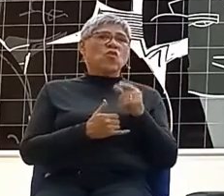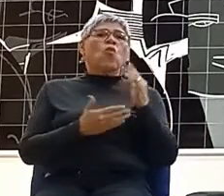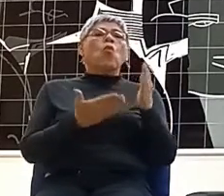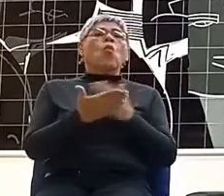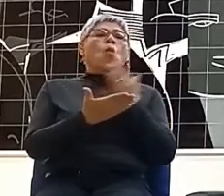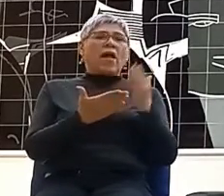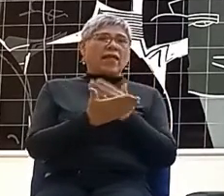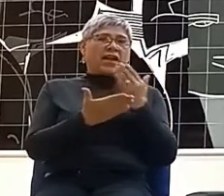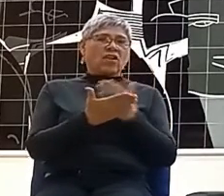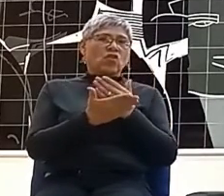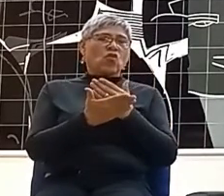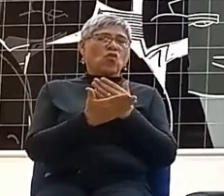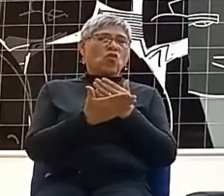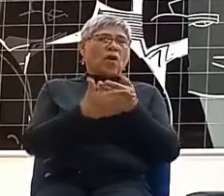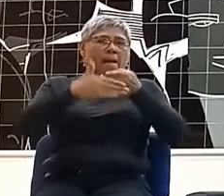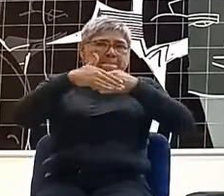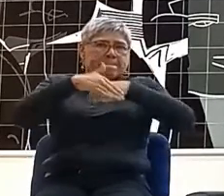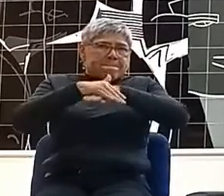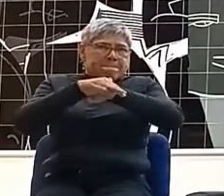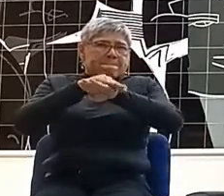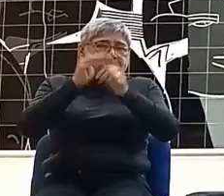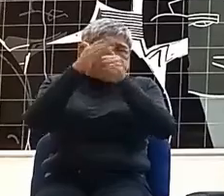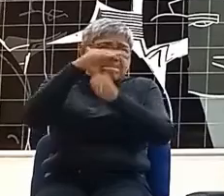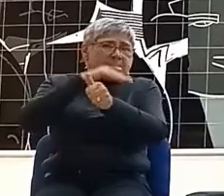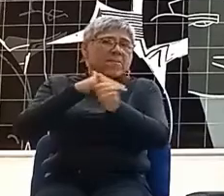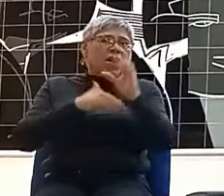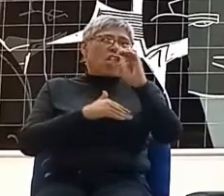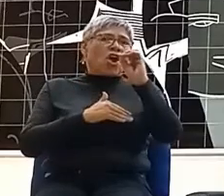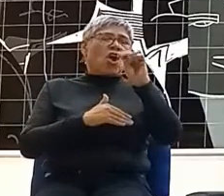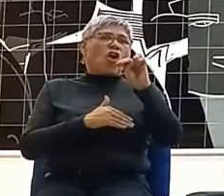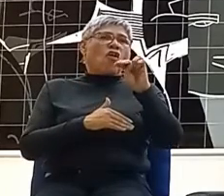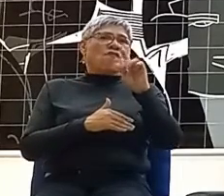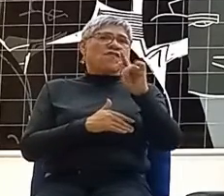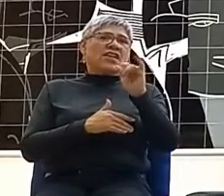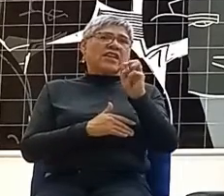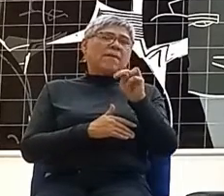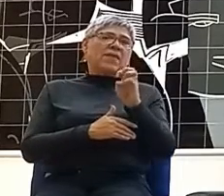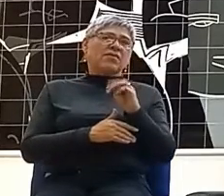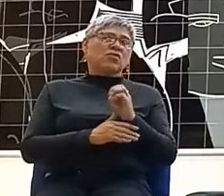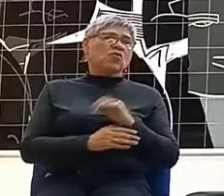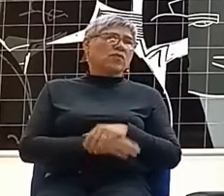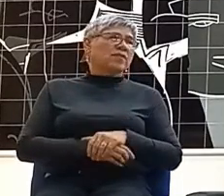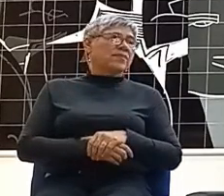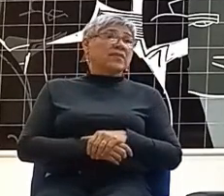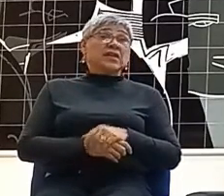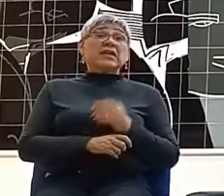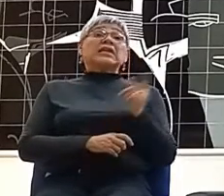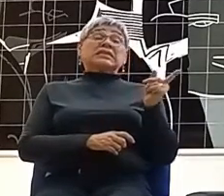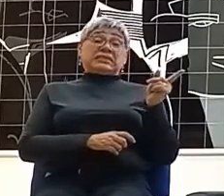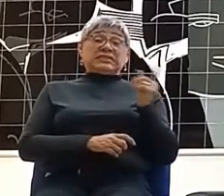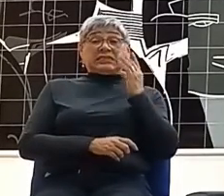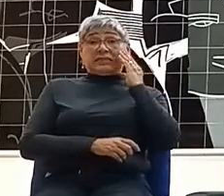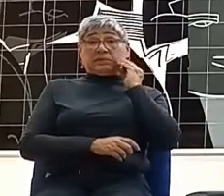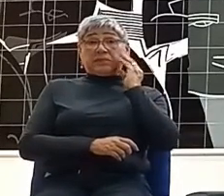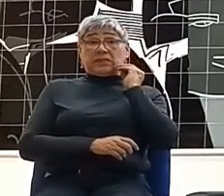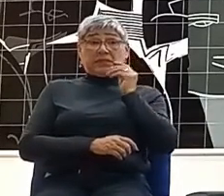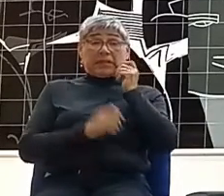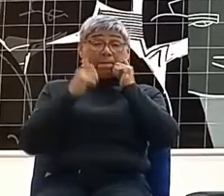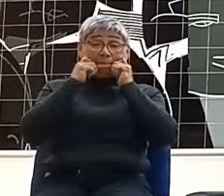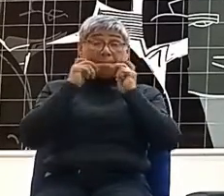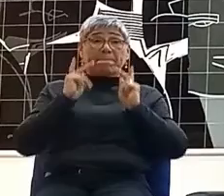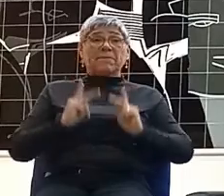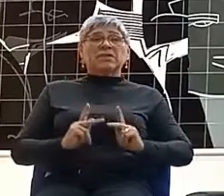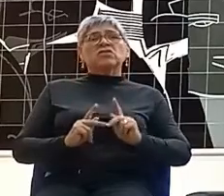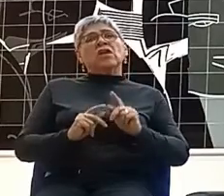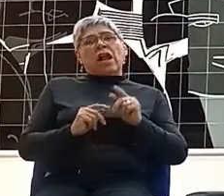Cuadernos de Confinamiento, un antes y un durante a propósito de su experiencia muy personal, pero que